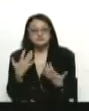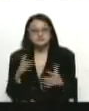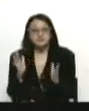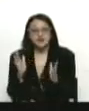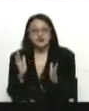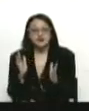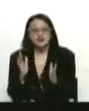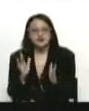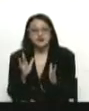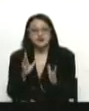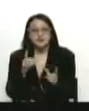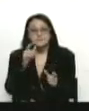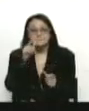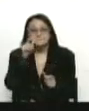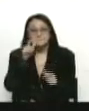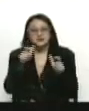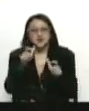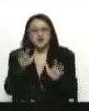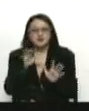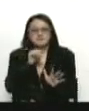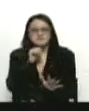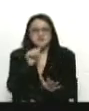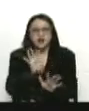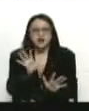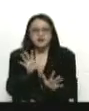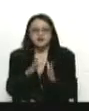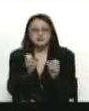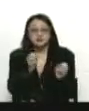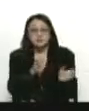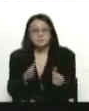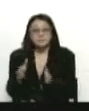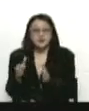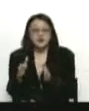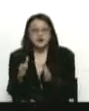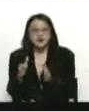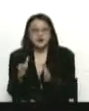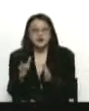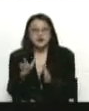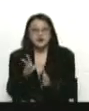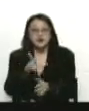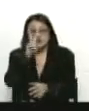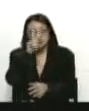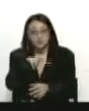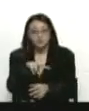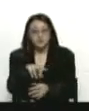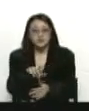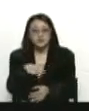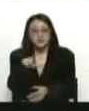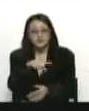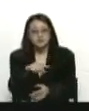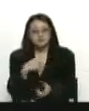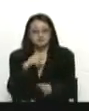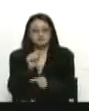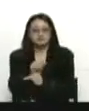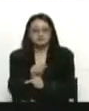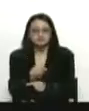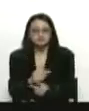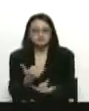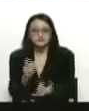miserables más que unos miserables. Toda esa gente está en un plan, un complot estúpido, son unos imbéciles, les digo desde